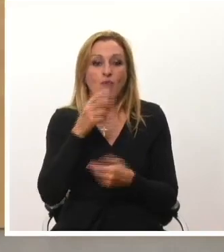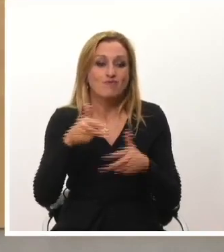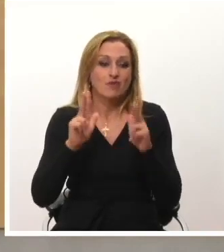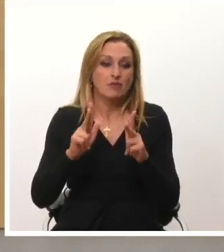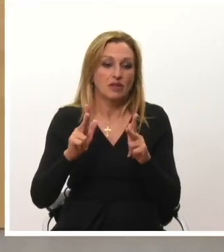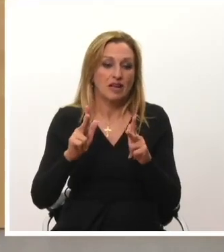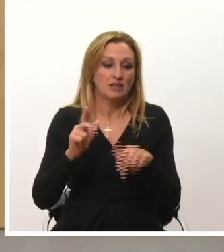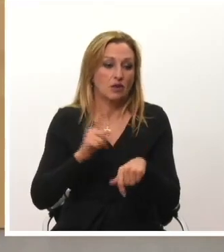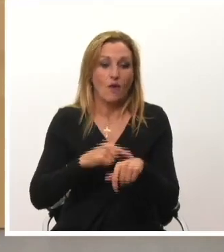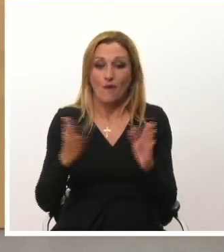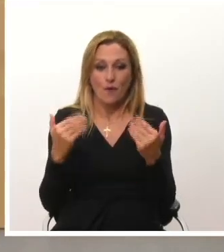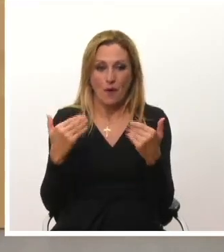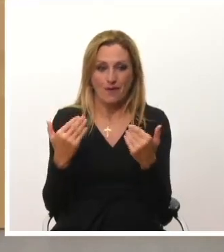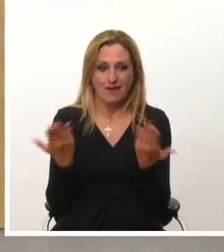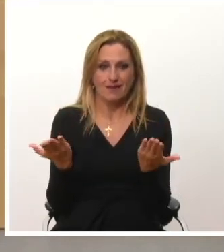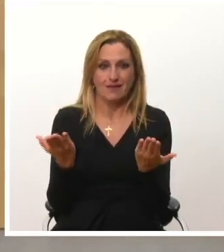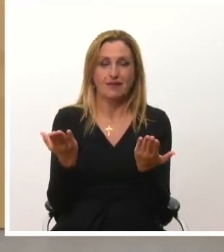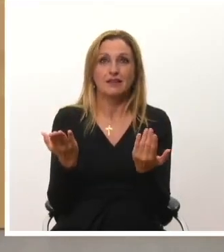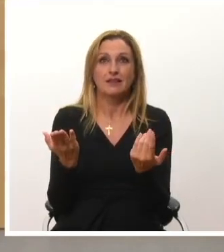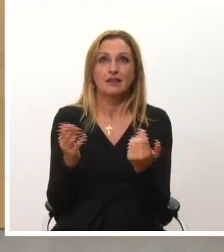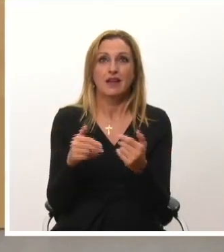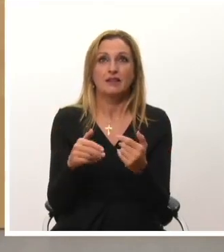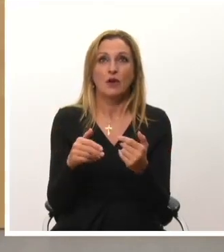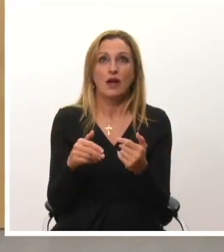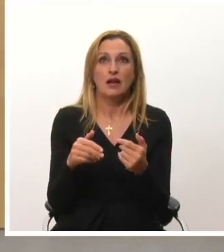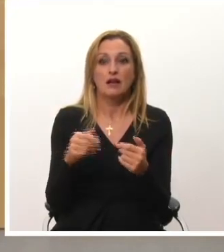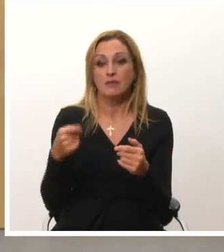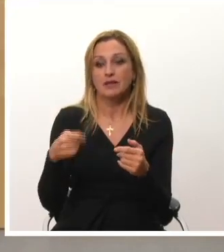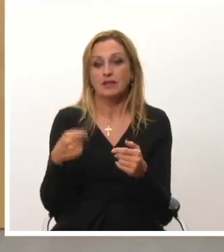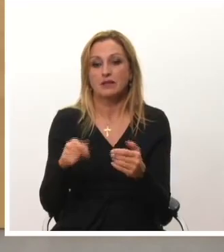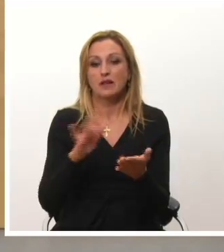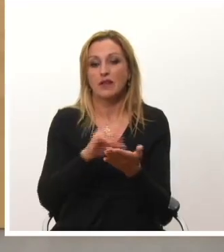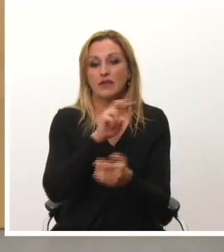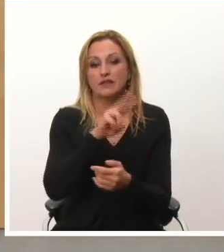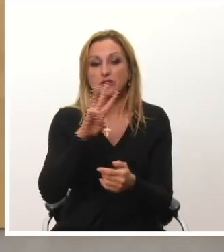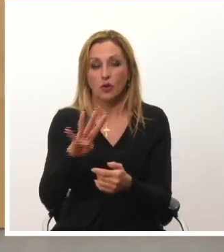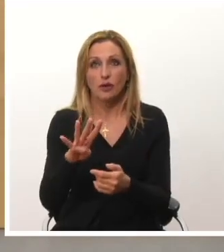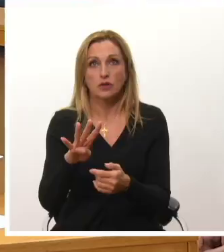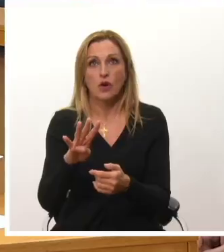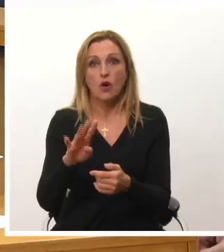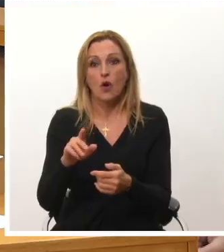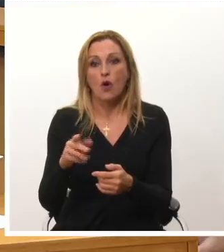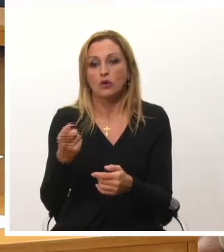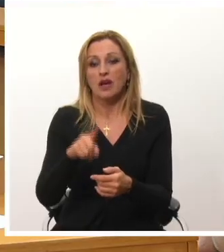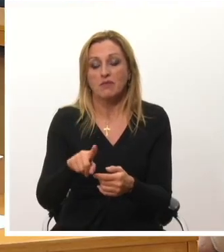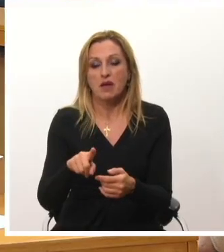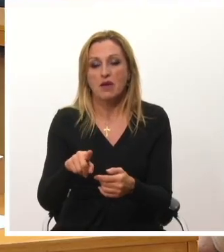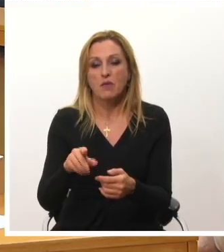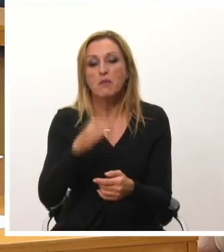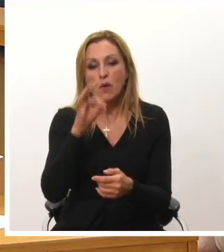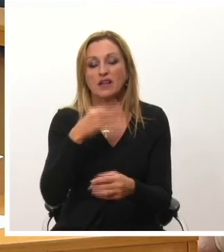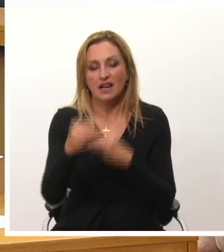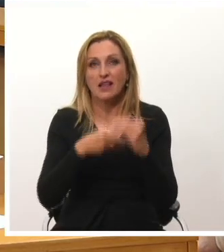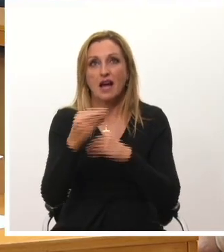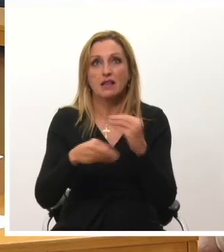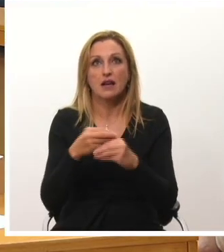tenía tiempo cuando se propuso el presidente de la ciudad propuso hacerlo el 24 o para hacer el otro día o incluso hacerlo por la tarde a este señor al Señor verdejo le venía